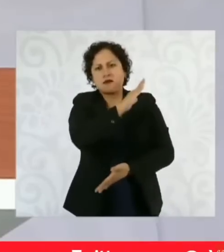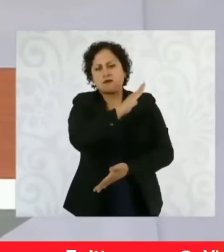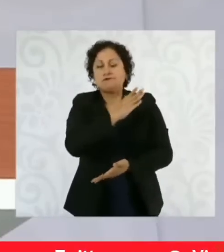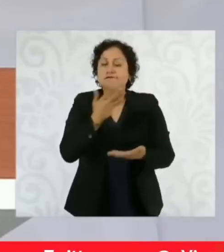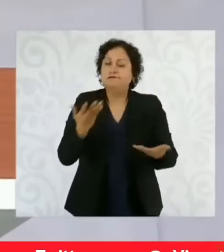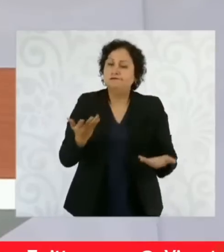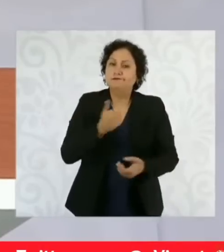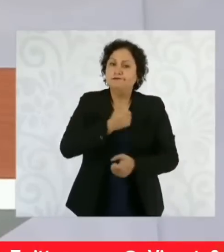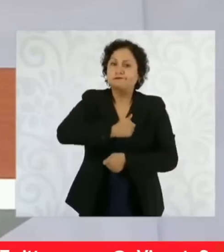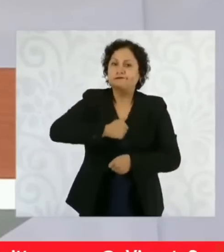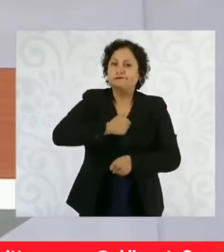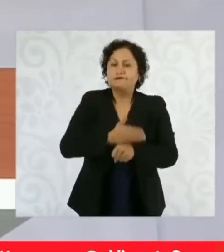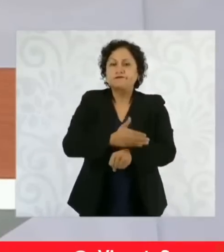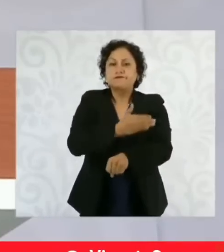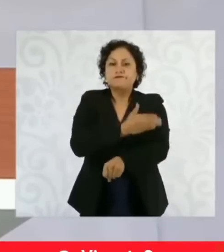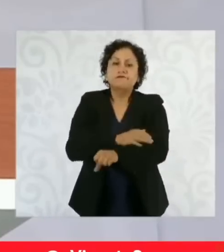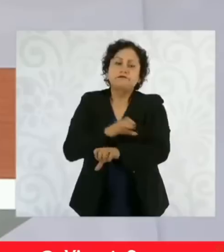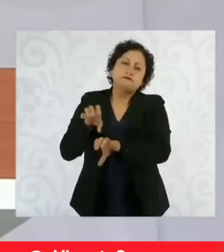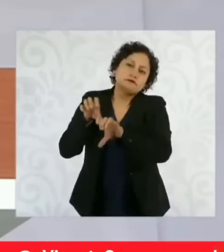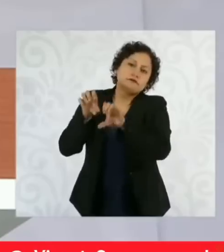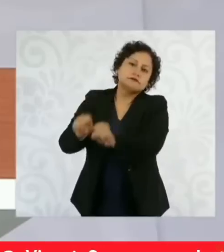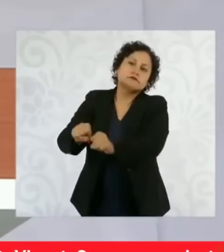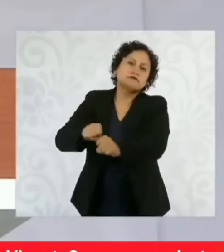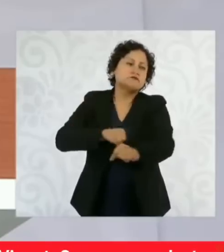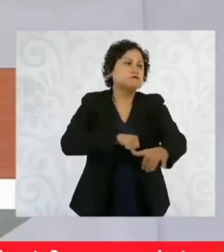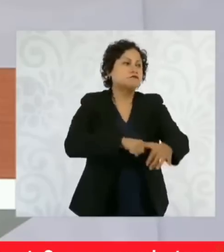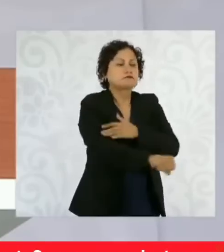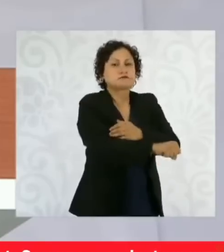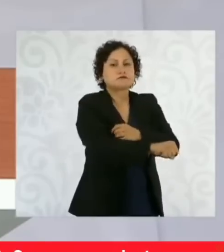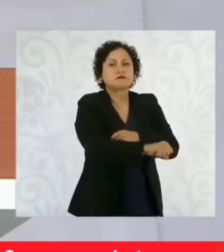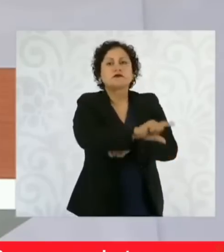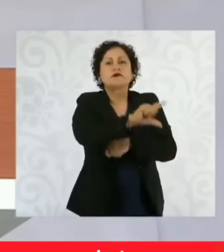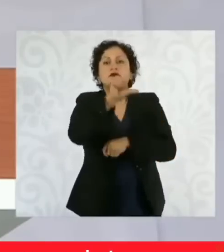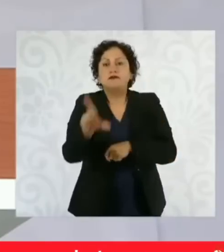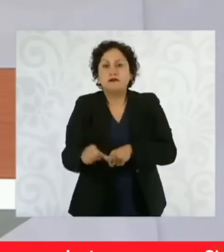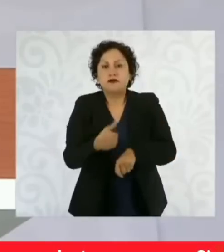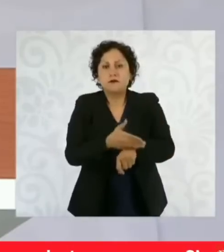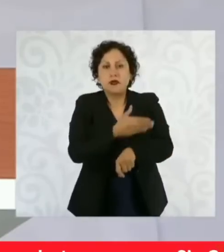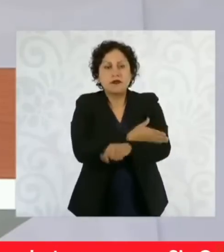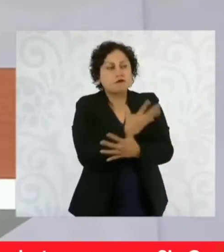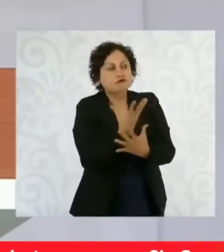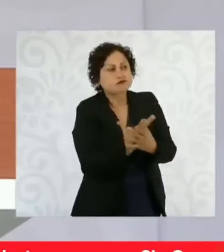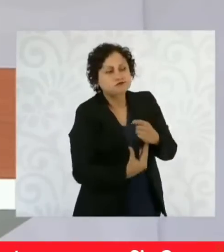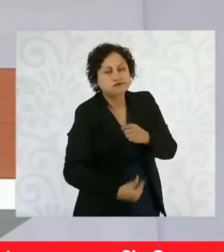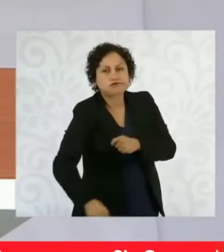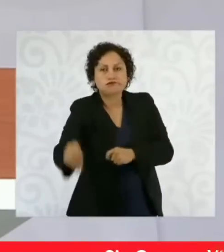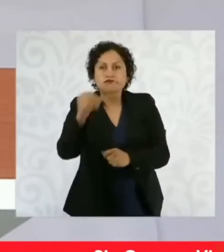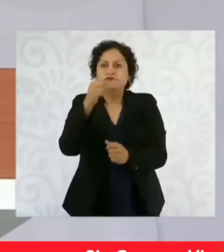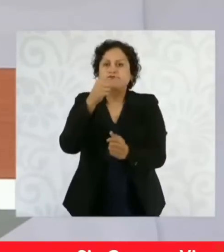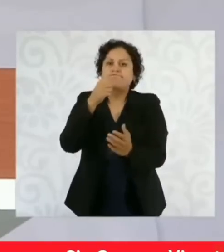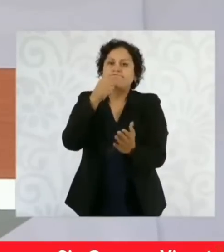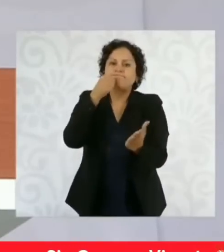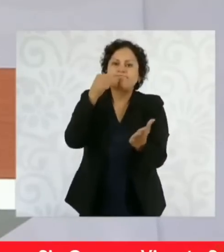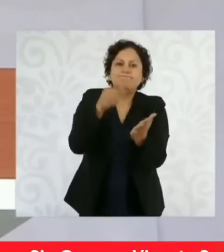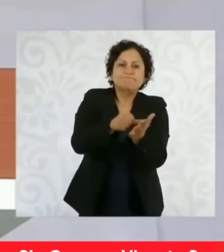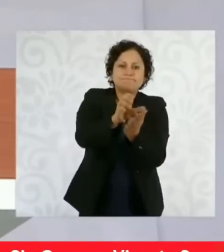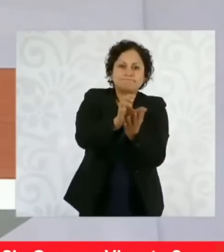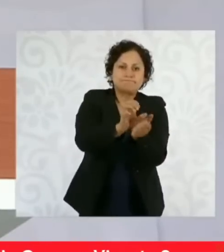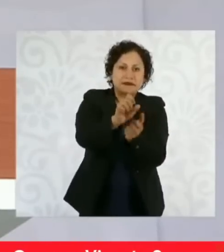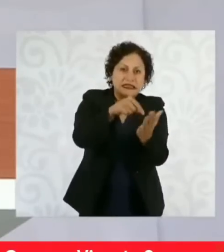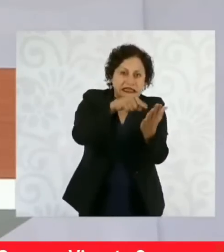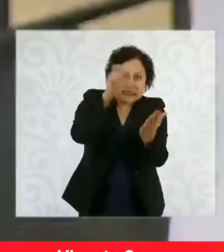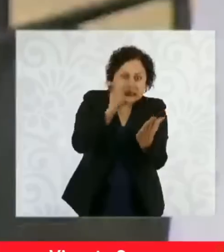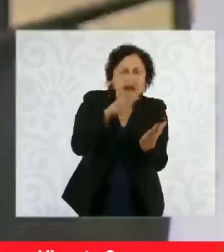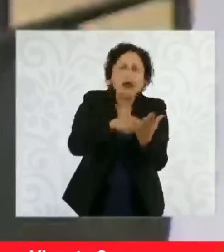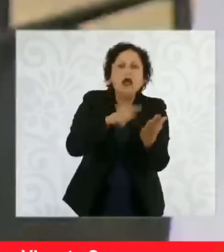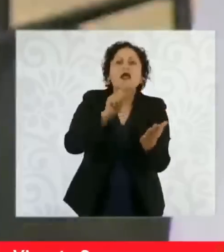a miles. A su salida, decreta el Plan de San Luis, cuyo texto inicia de la siguiente